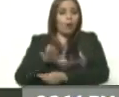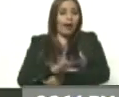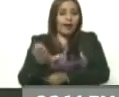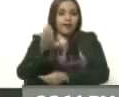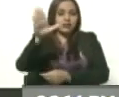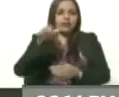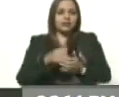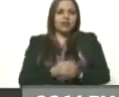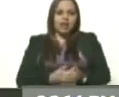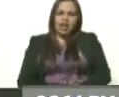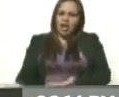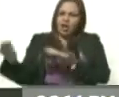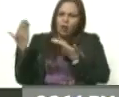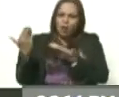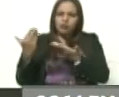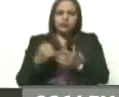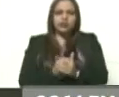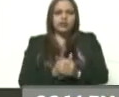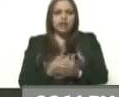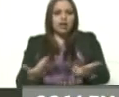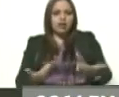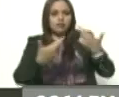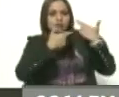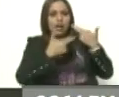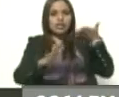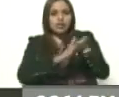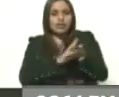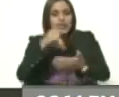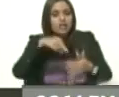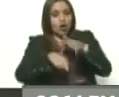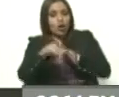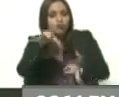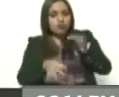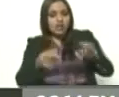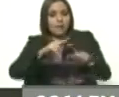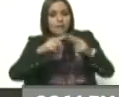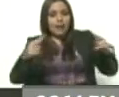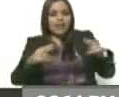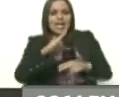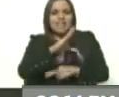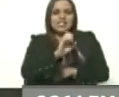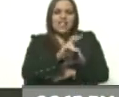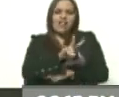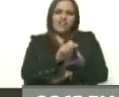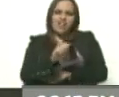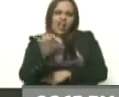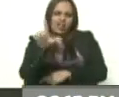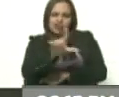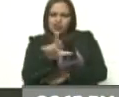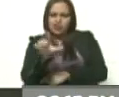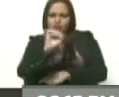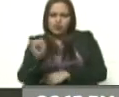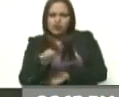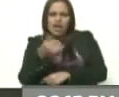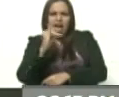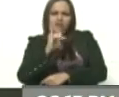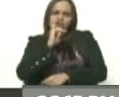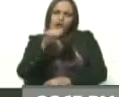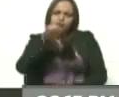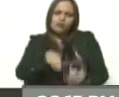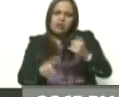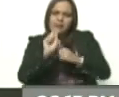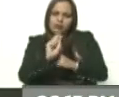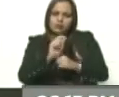Repano. Nos vamos de inmediato con el titular de la cartera de Interior, Justicia y Paz, Remigio Ceballos Ichazo, quien nos tiene información de último